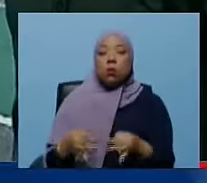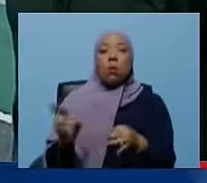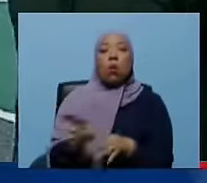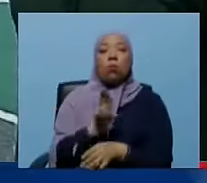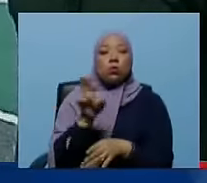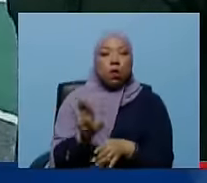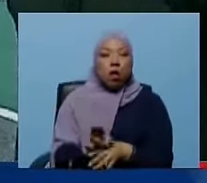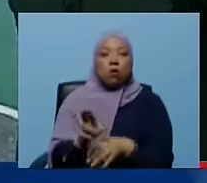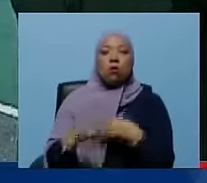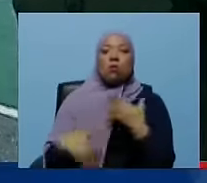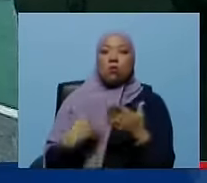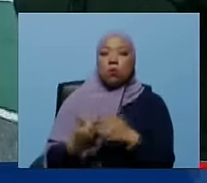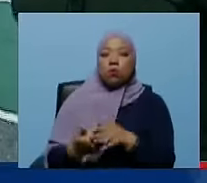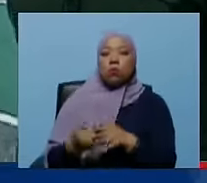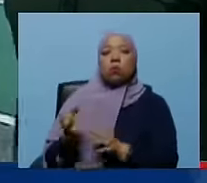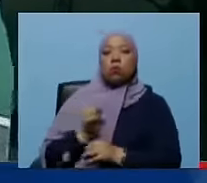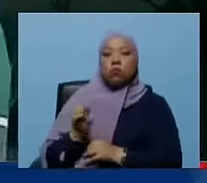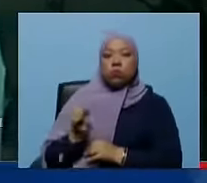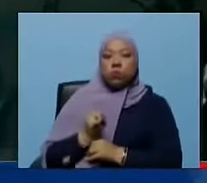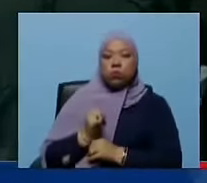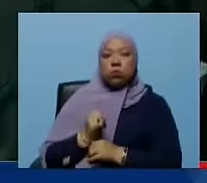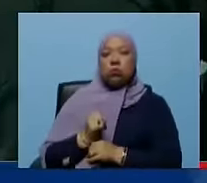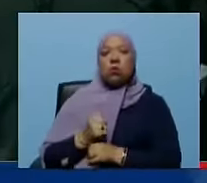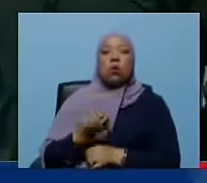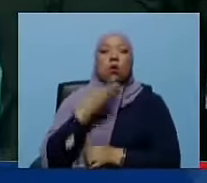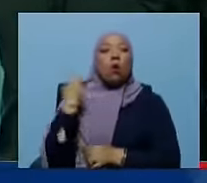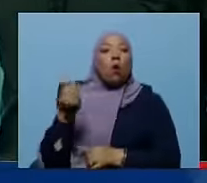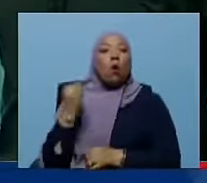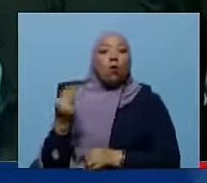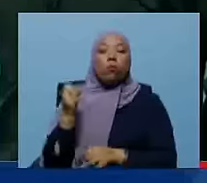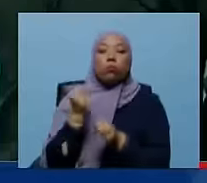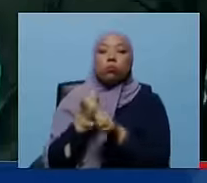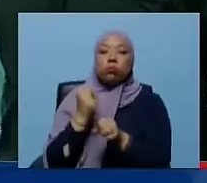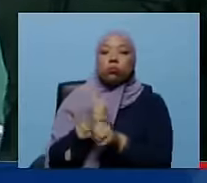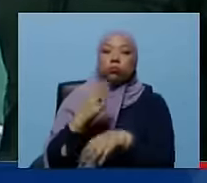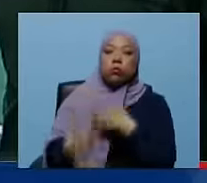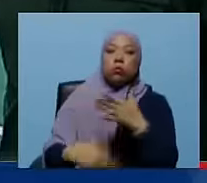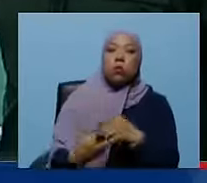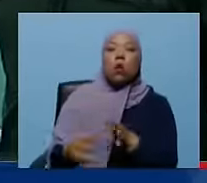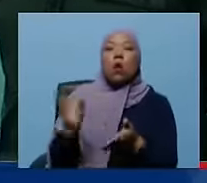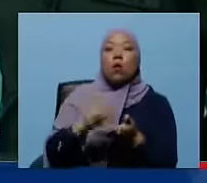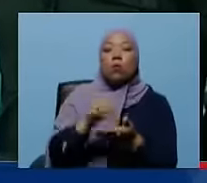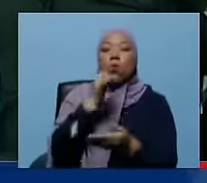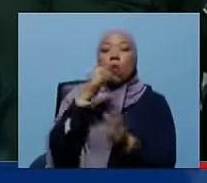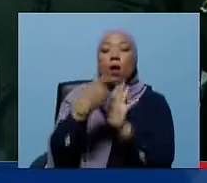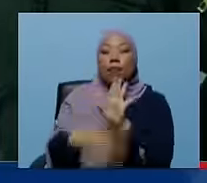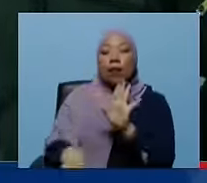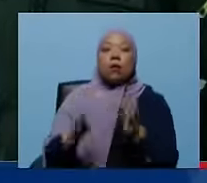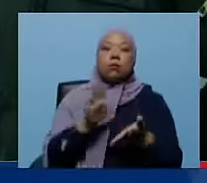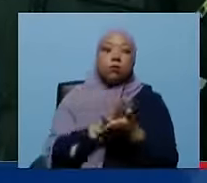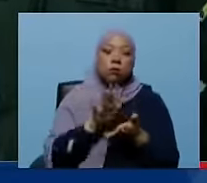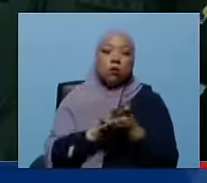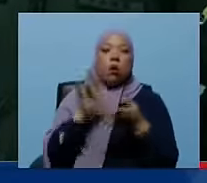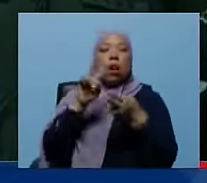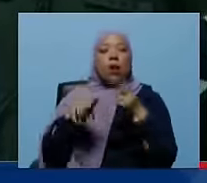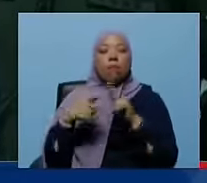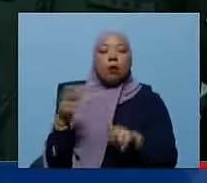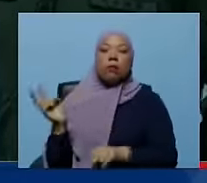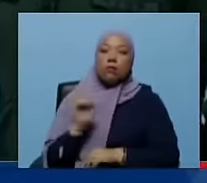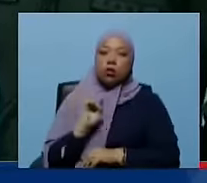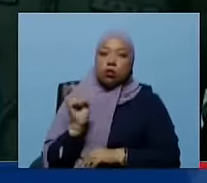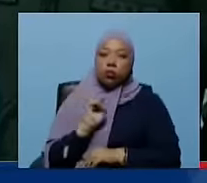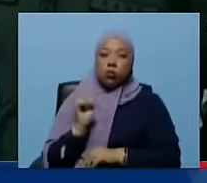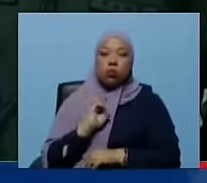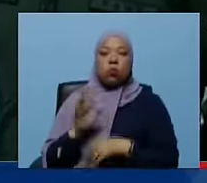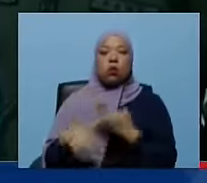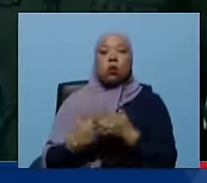utilizados y estos muchachos y muchachas salieron a restituirle el derecho a la tranquilidad, a la paz a Venezuela,